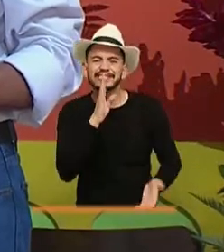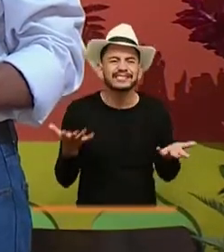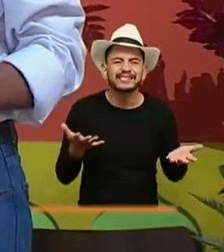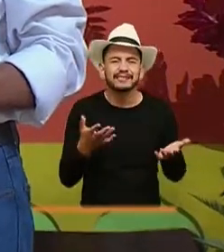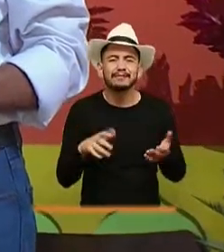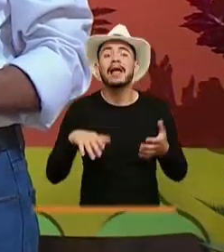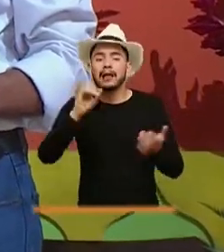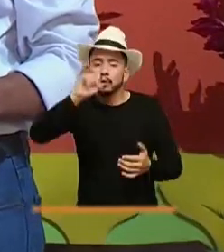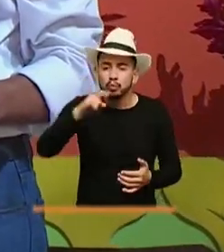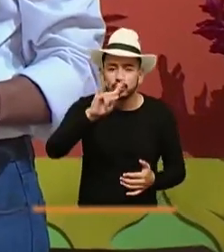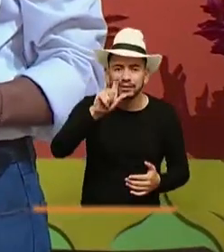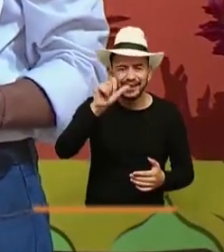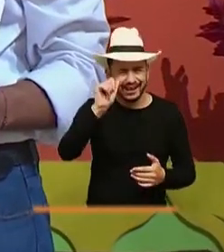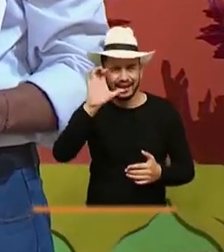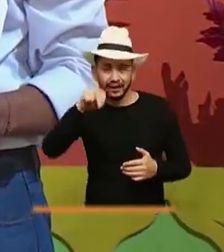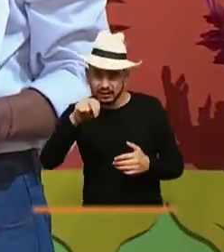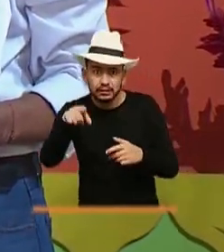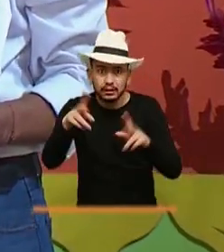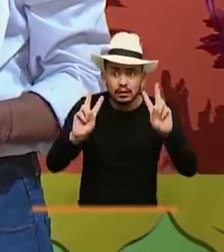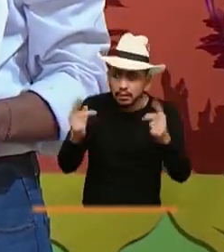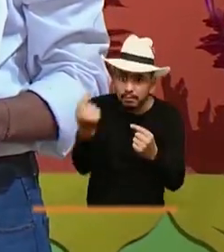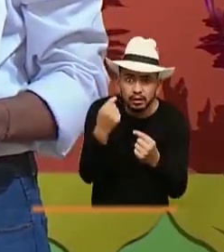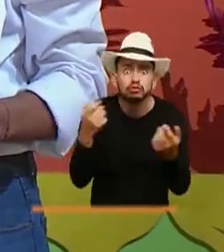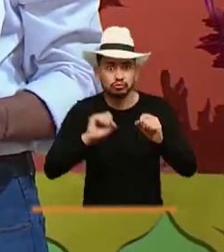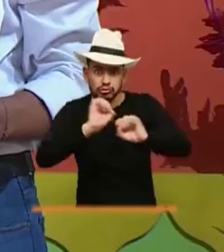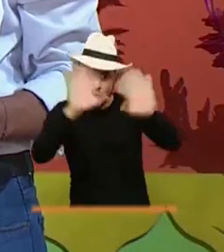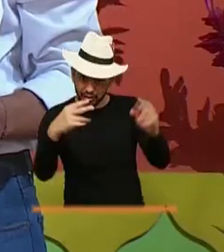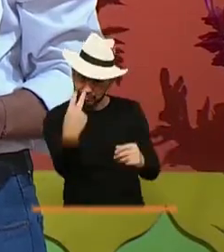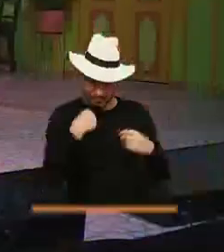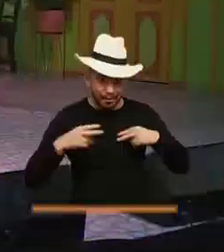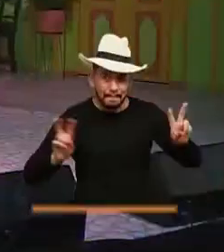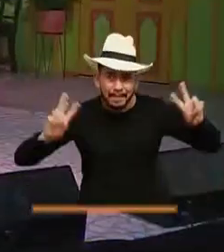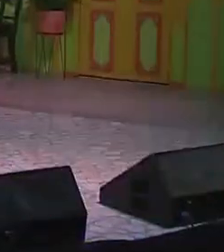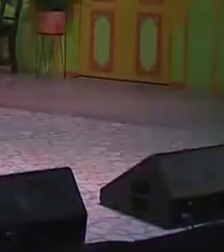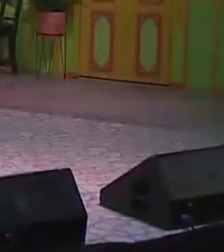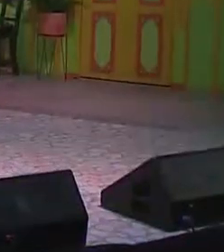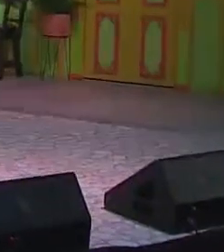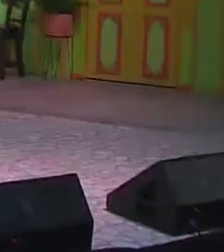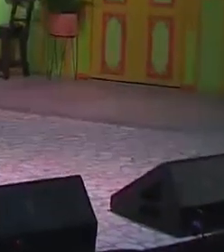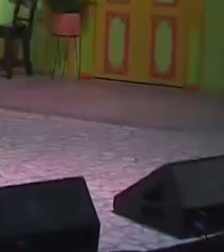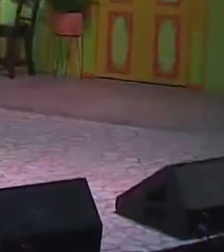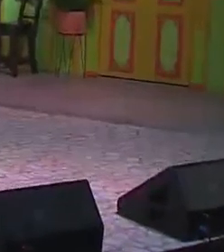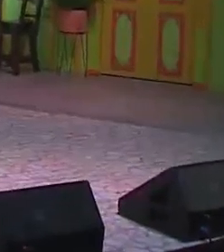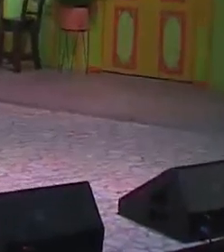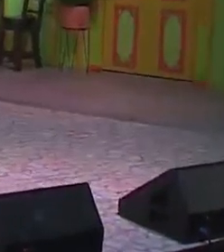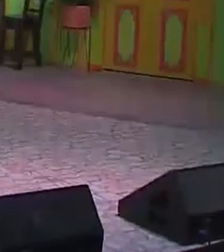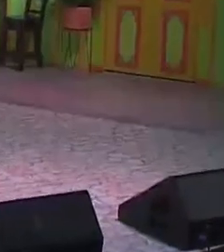Capala, quien nos pregunta que si estamos en vivo. Por supuesto que estamos en vivo. Vamos entonces a esta pausa.